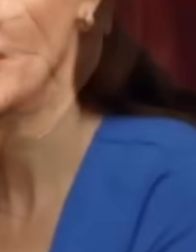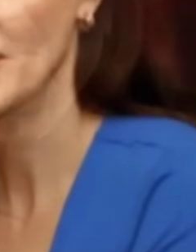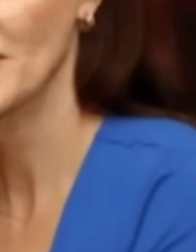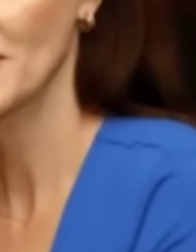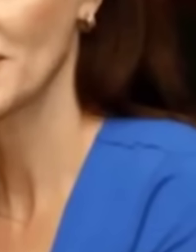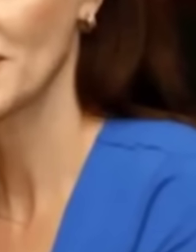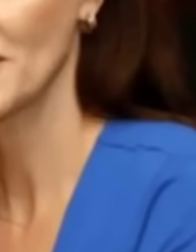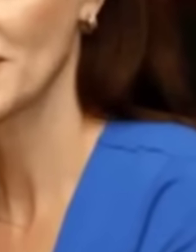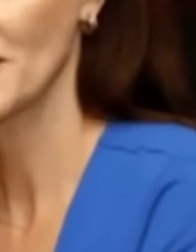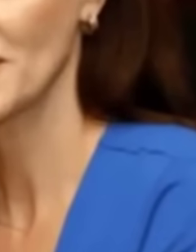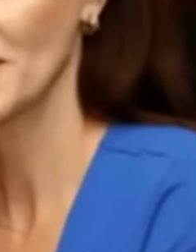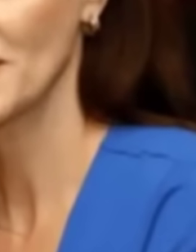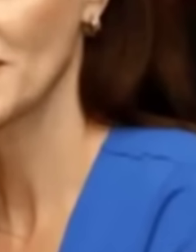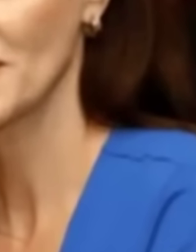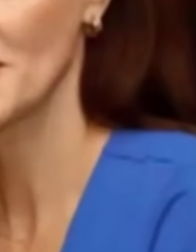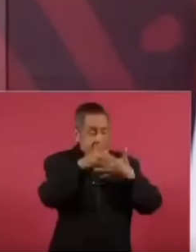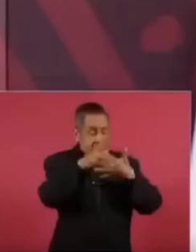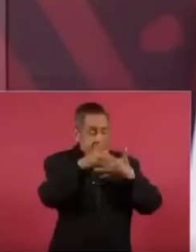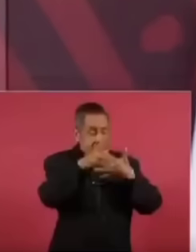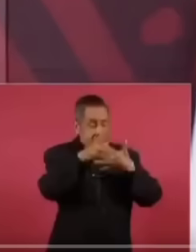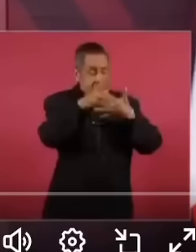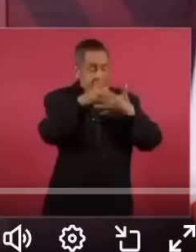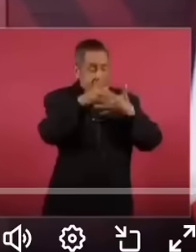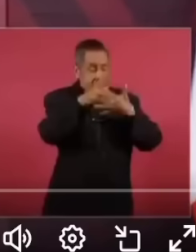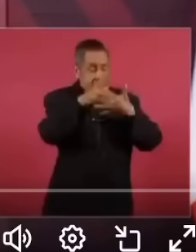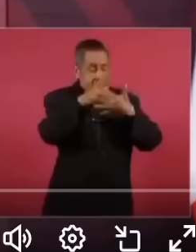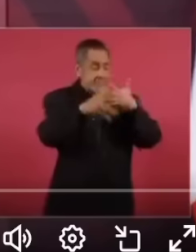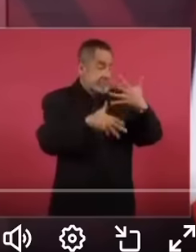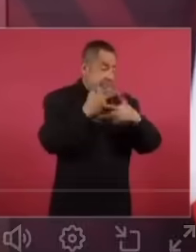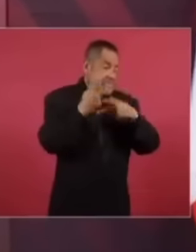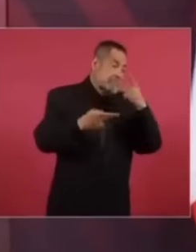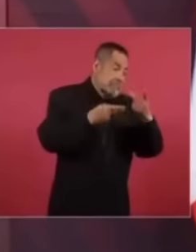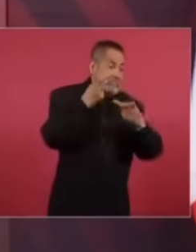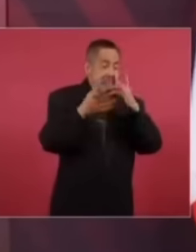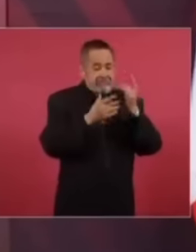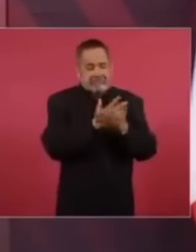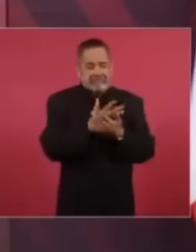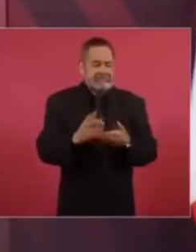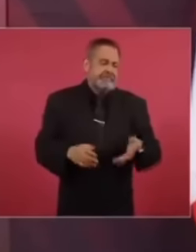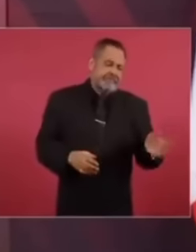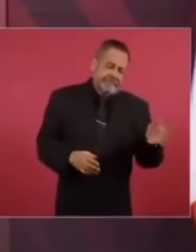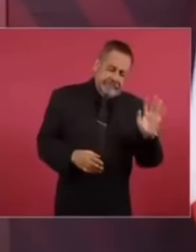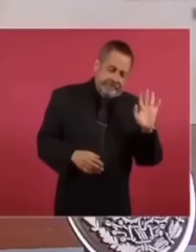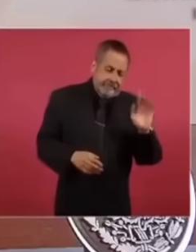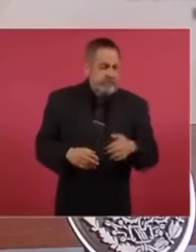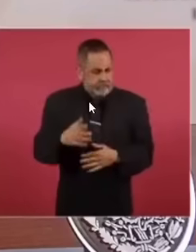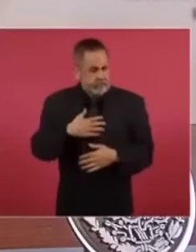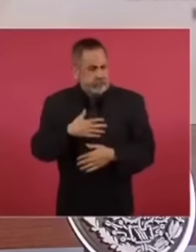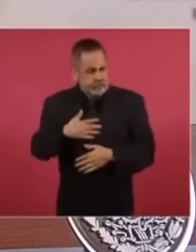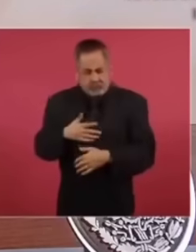la inseguridad. Esto es parte de lo que menciono. Claro que estamos